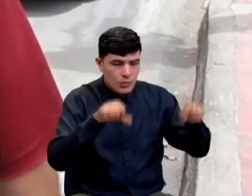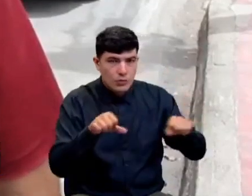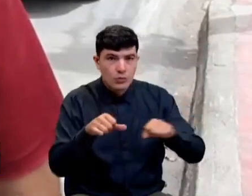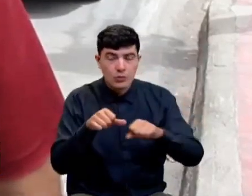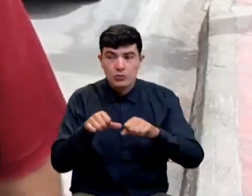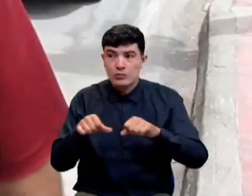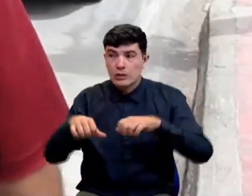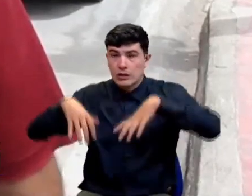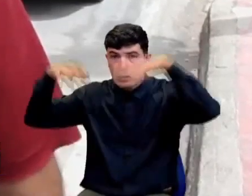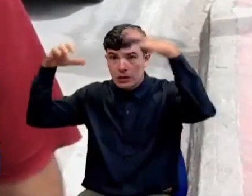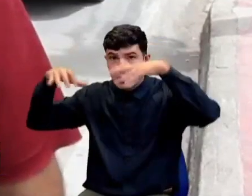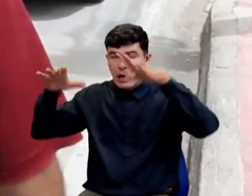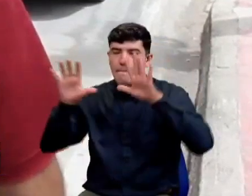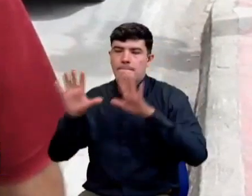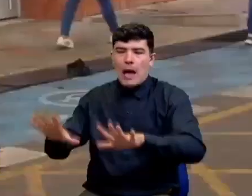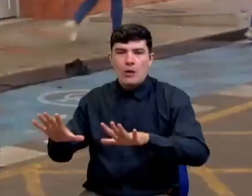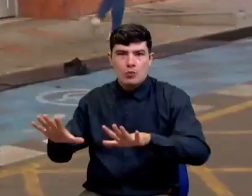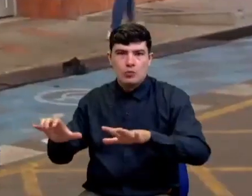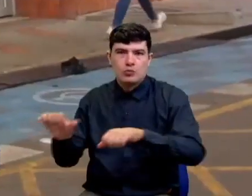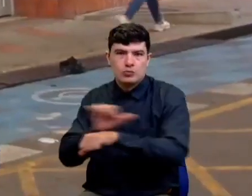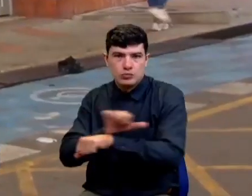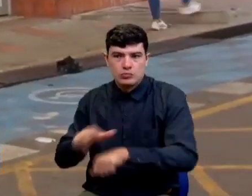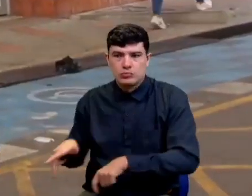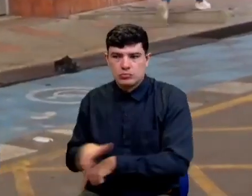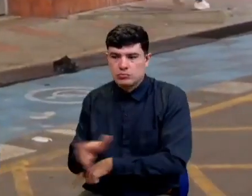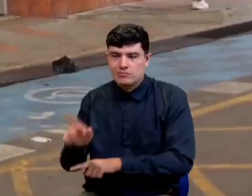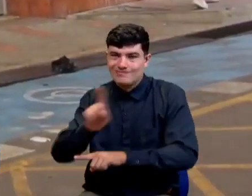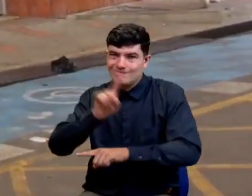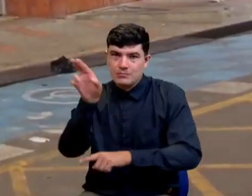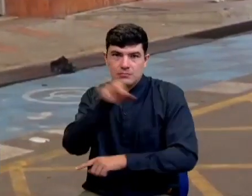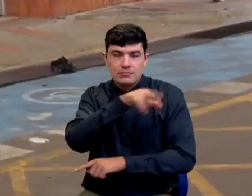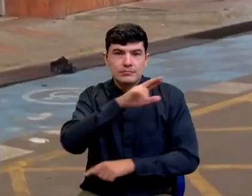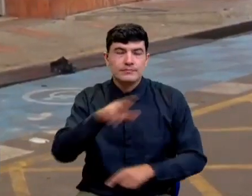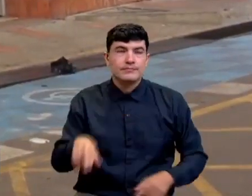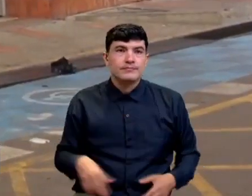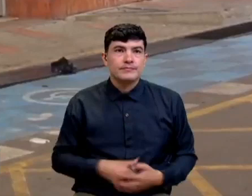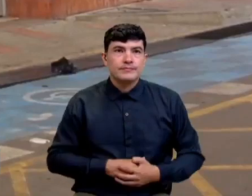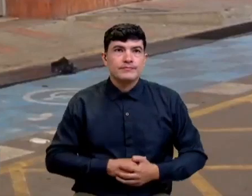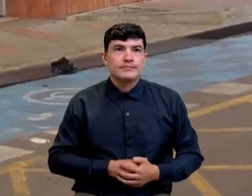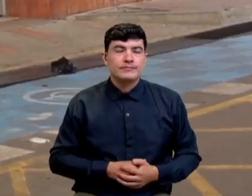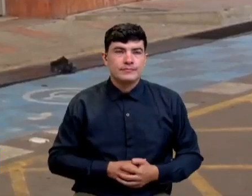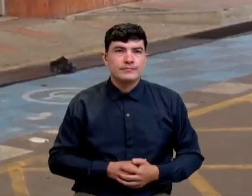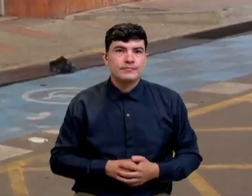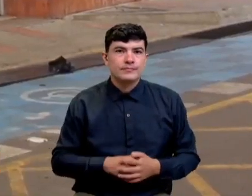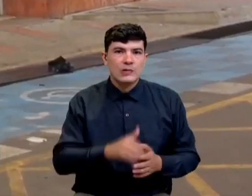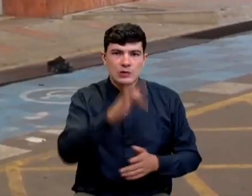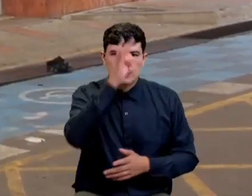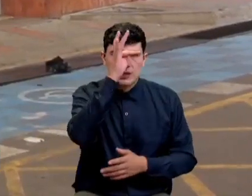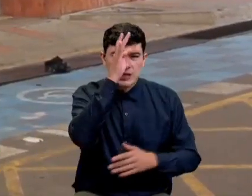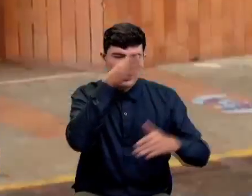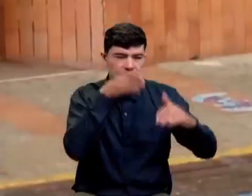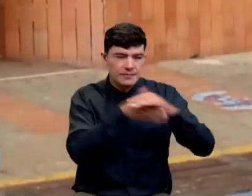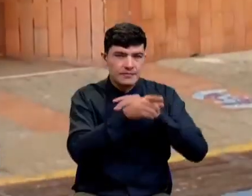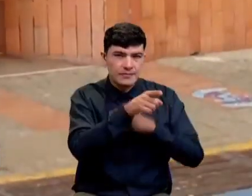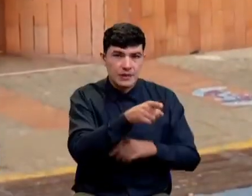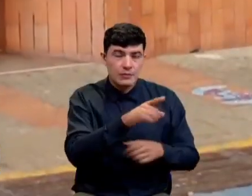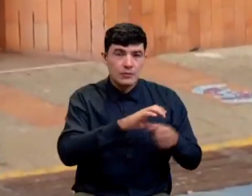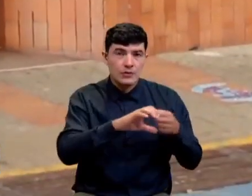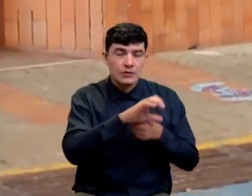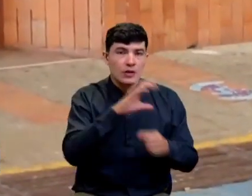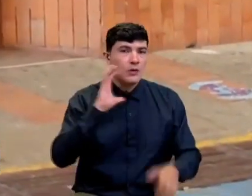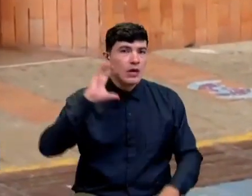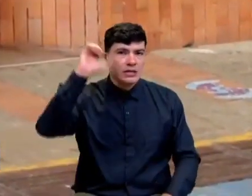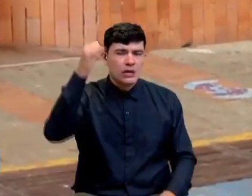posible no manejar cuando esté lloviendo. Hasta el momento, la sala de urgencia del Hospital Emiro Quintero Cañizares de Ocaña señala el reporte